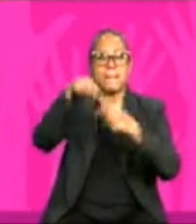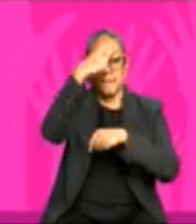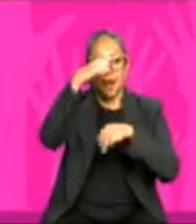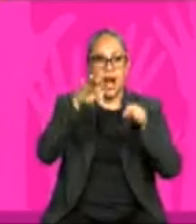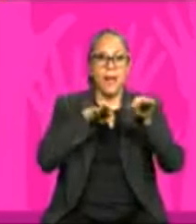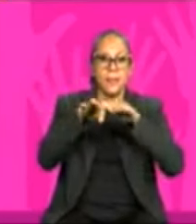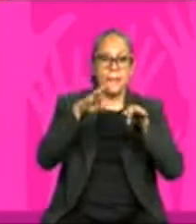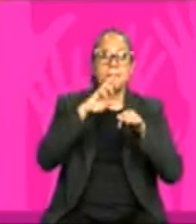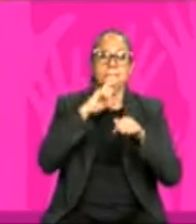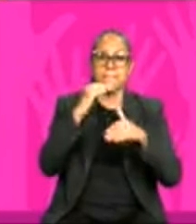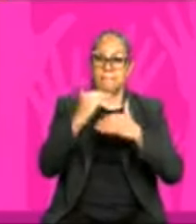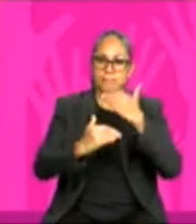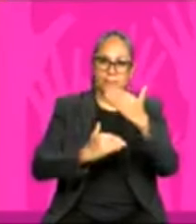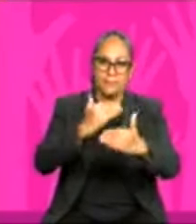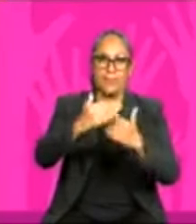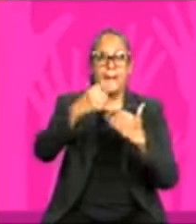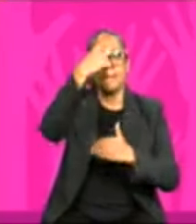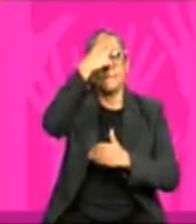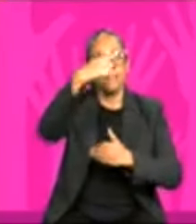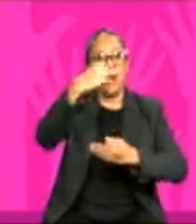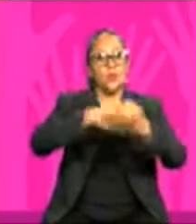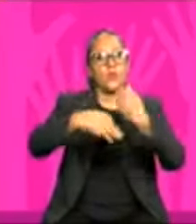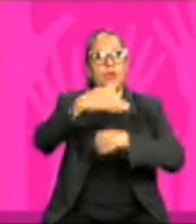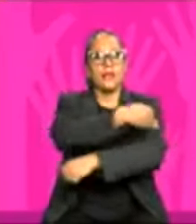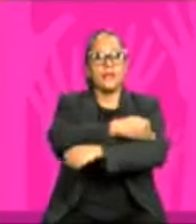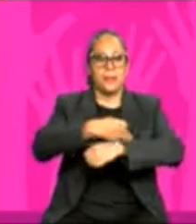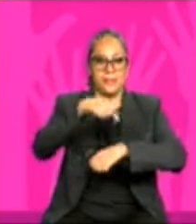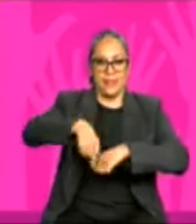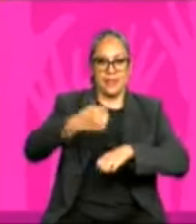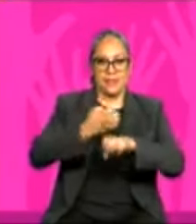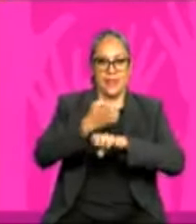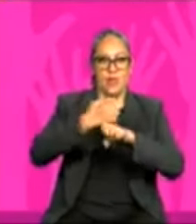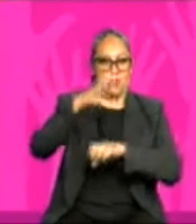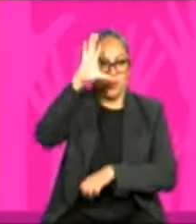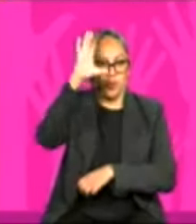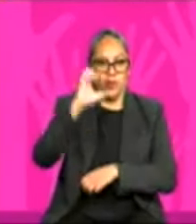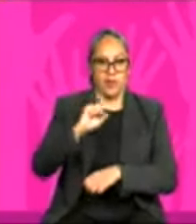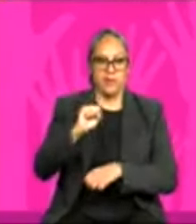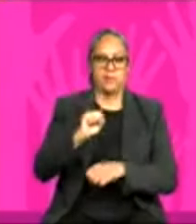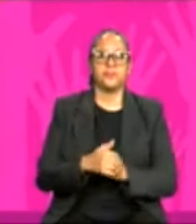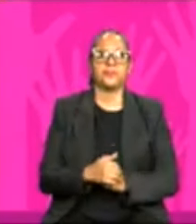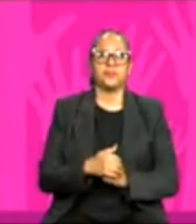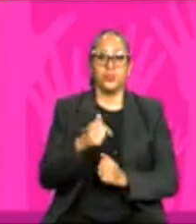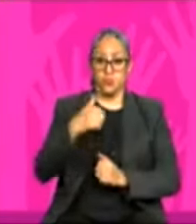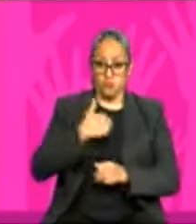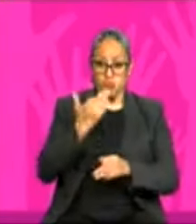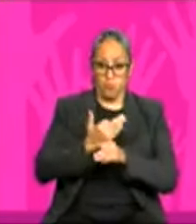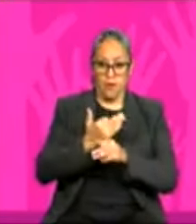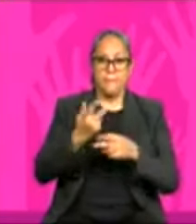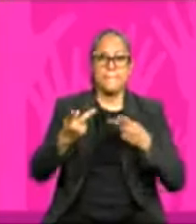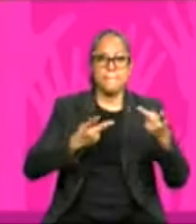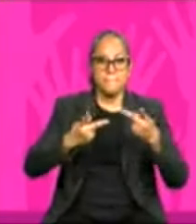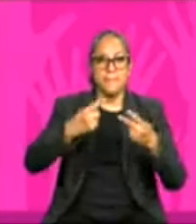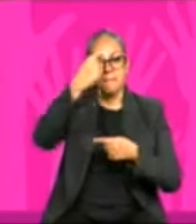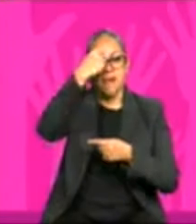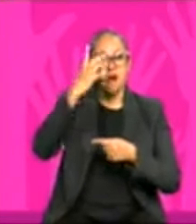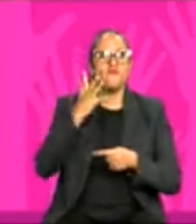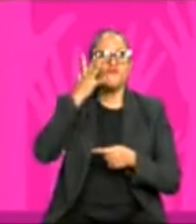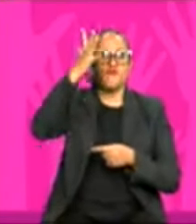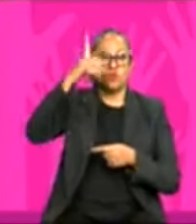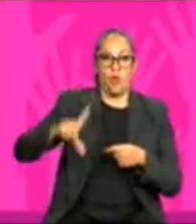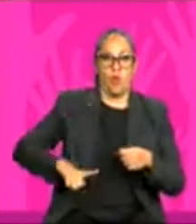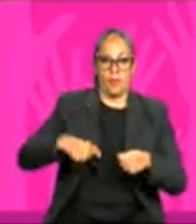desarrollo y la prosperidad para todas las familias morelenses. Estoy preparada para ser gobernadora y